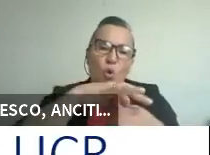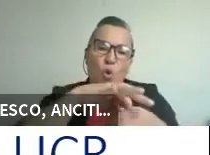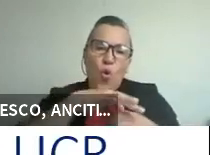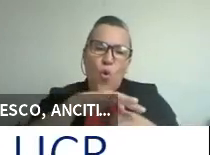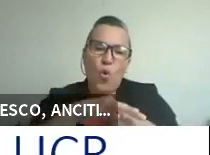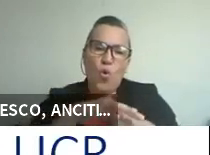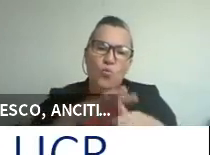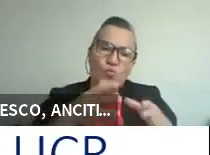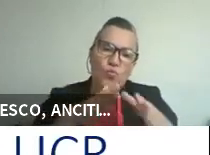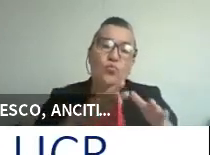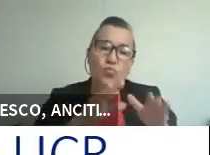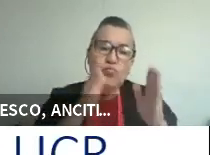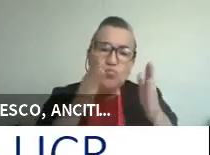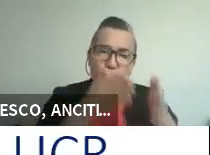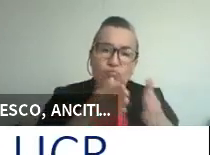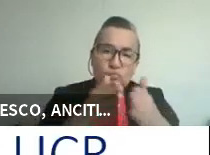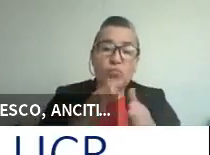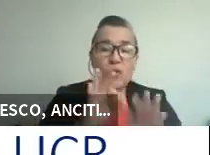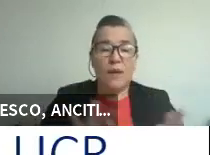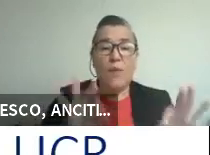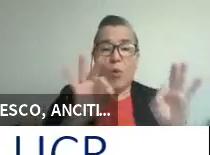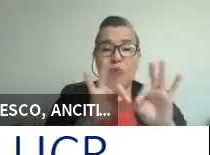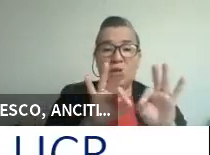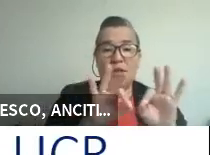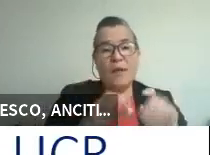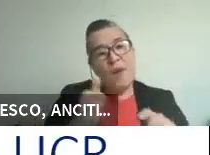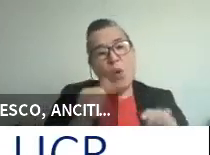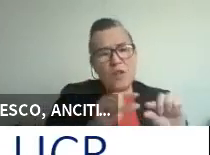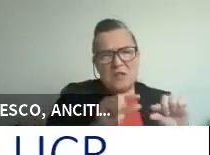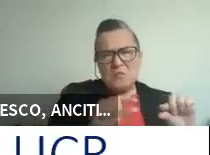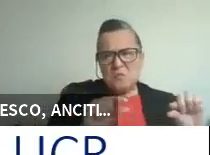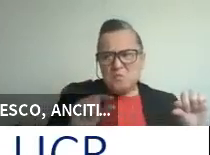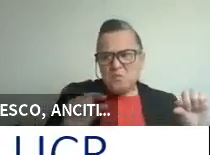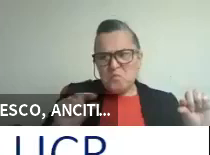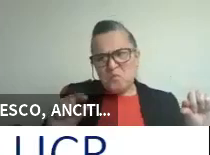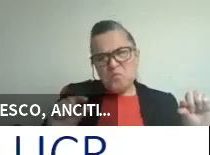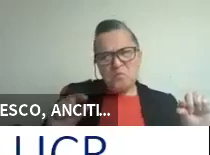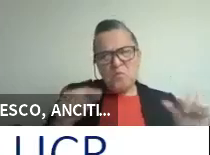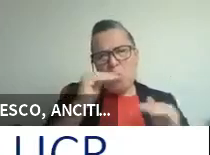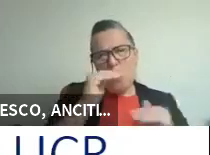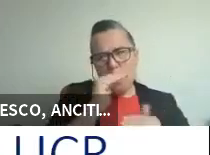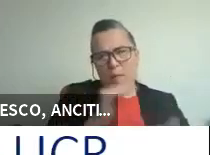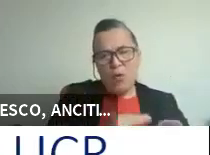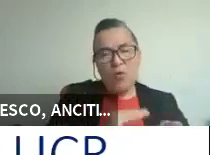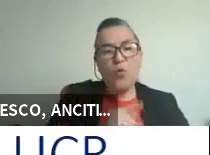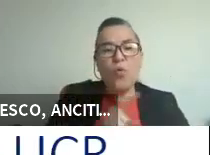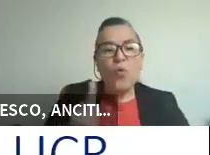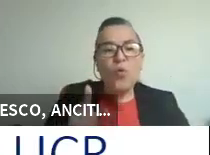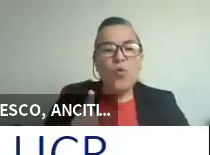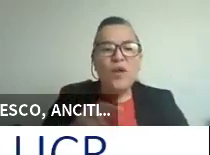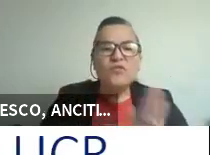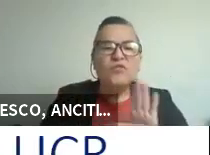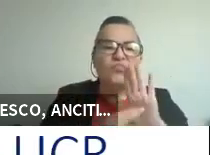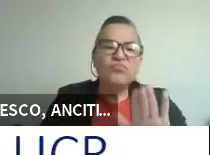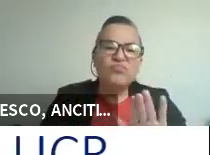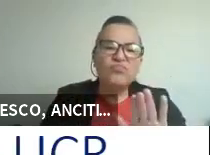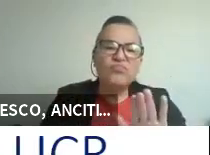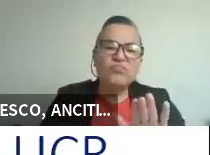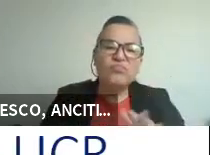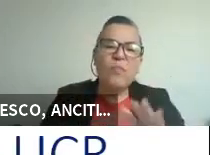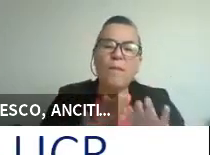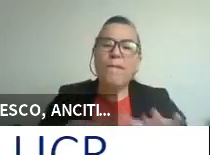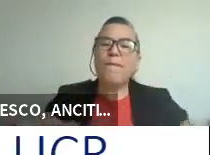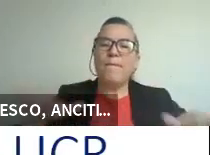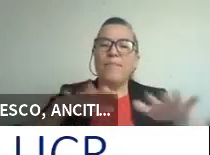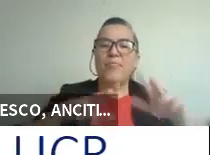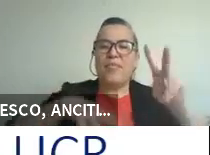dedicación significativa a la investigación en tanto otras áreas tienen una dedicación mucho menor esto refleja un panorama heterogéneo